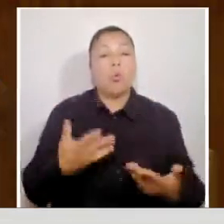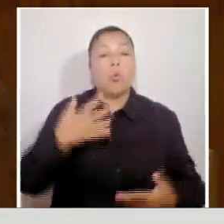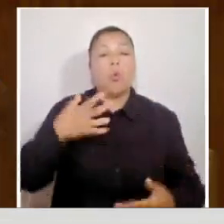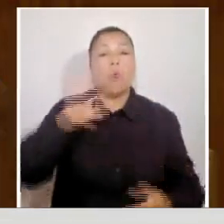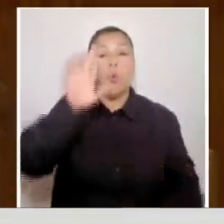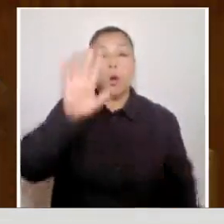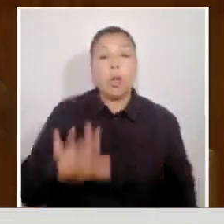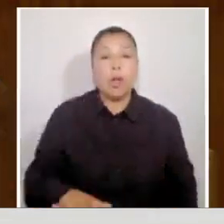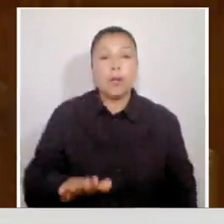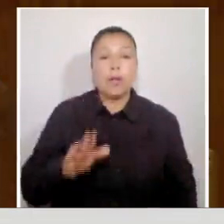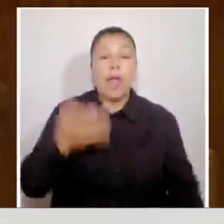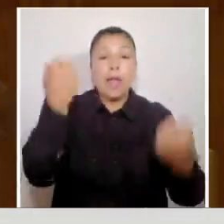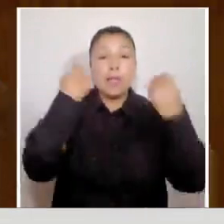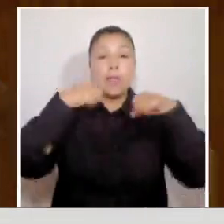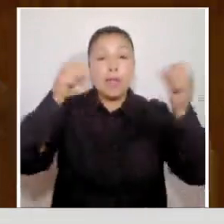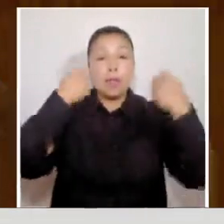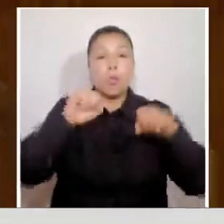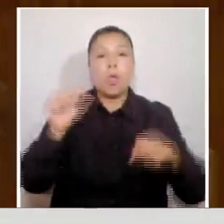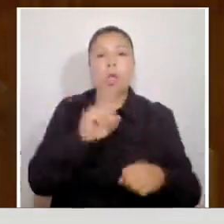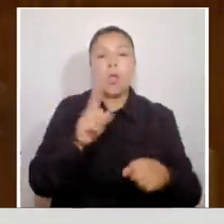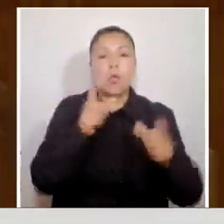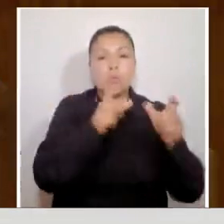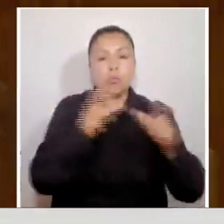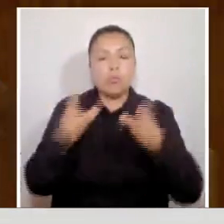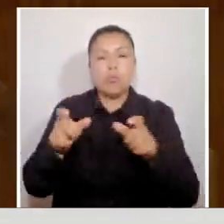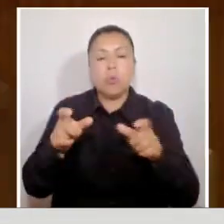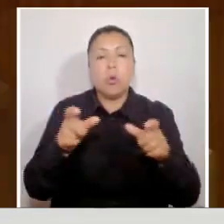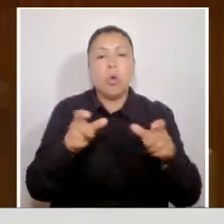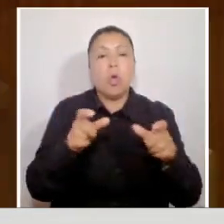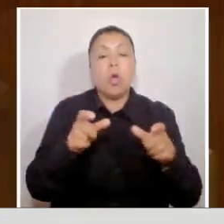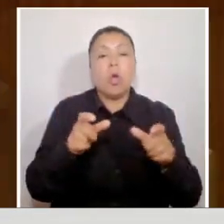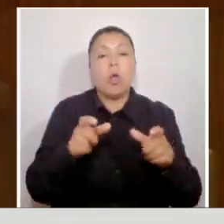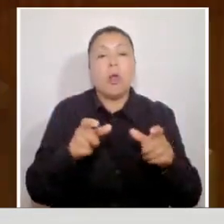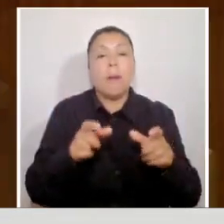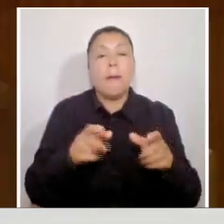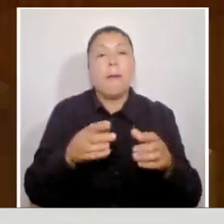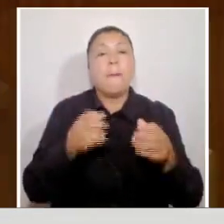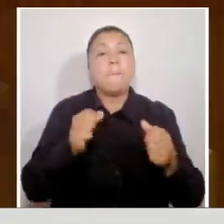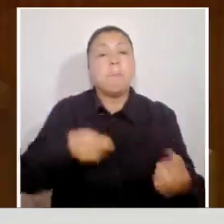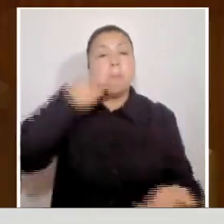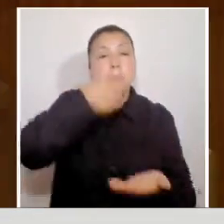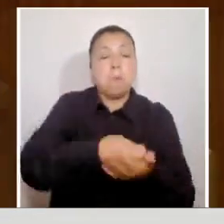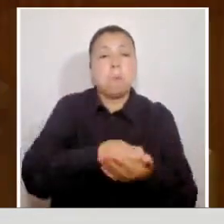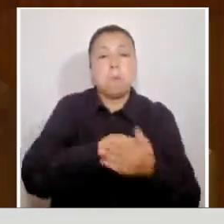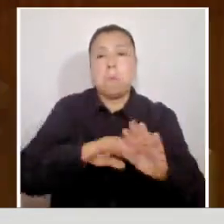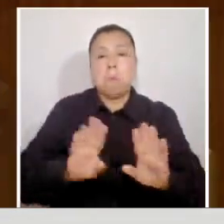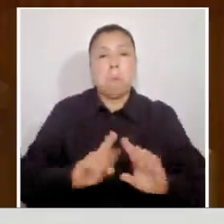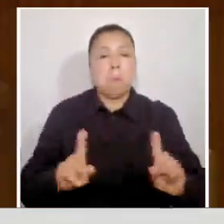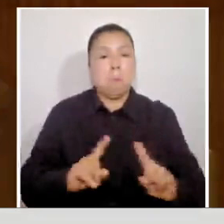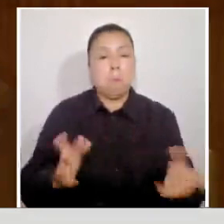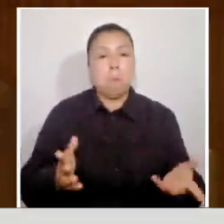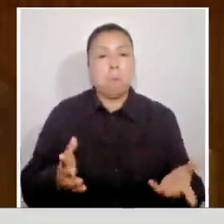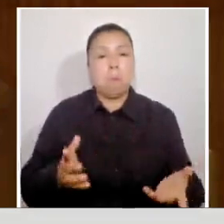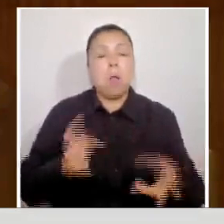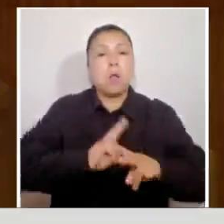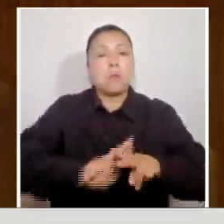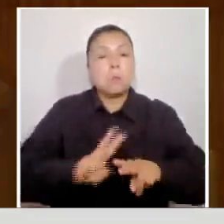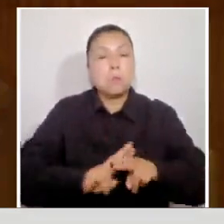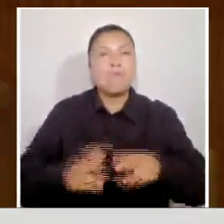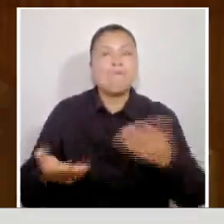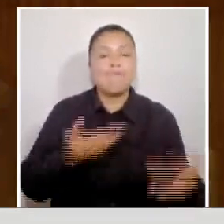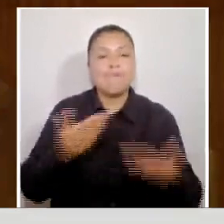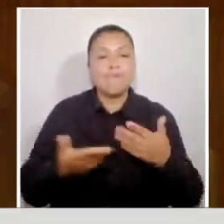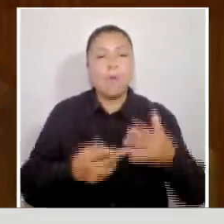sin que su fiscalización control o regulación puede estar sujeta a pago de ninguna especie se produce entonces una